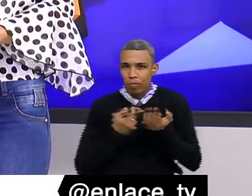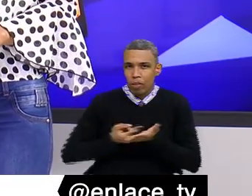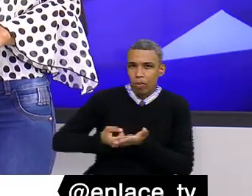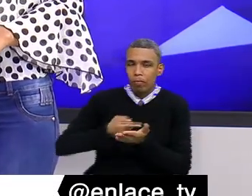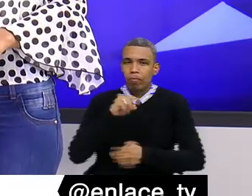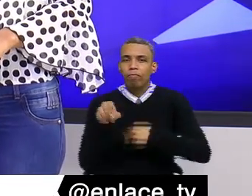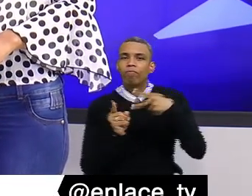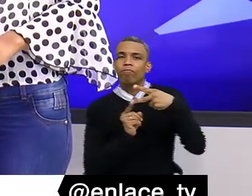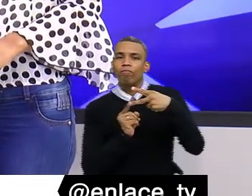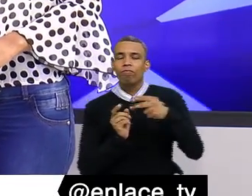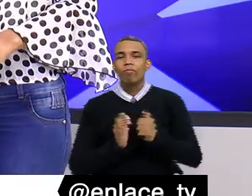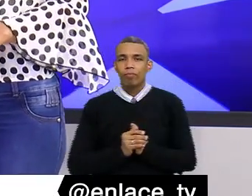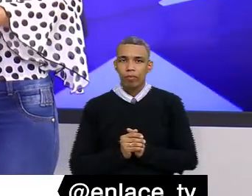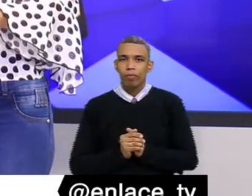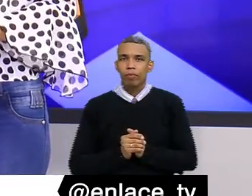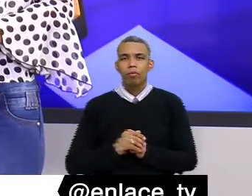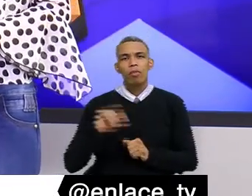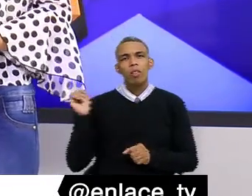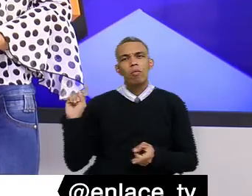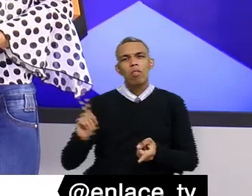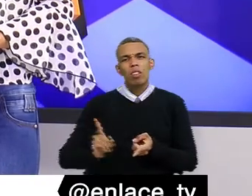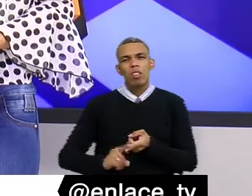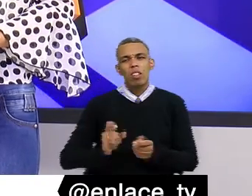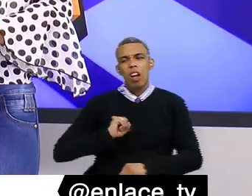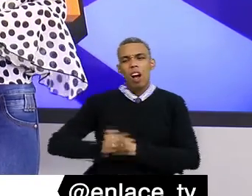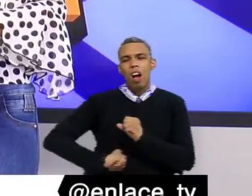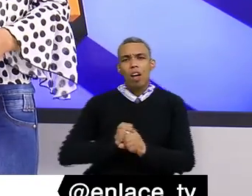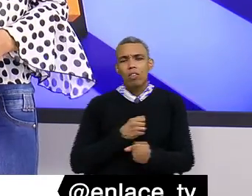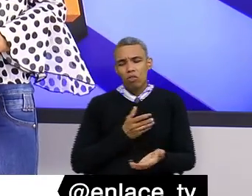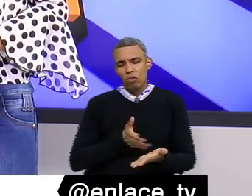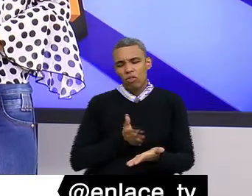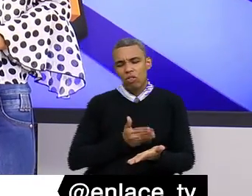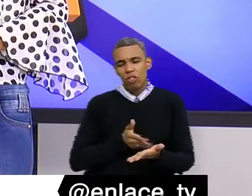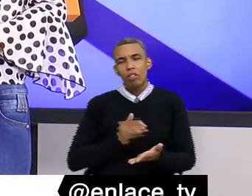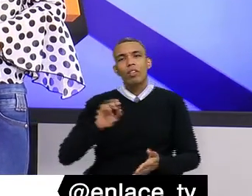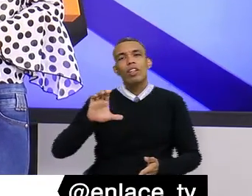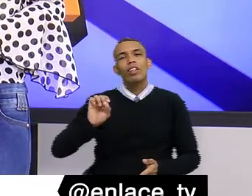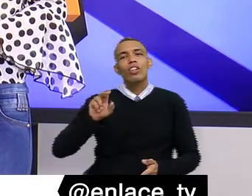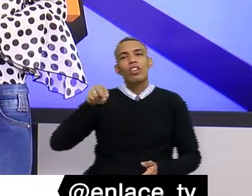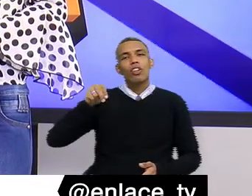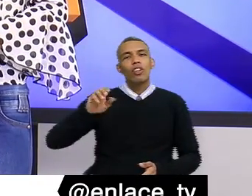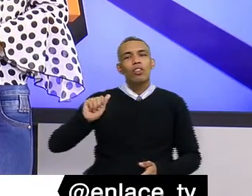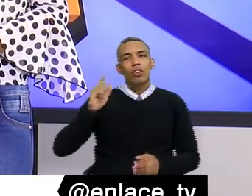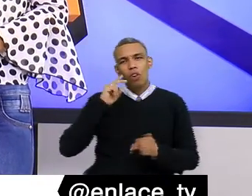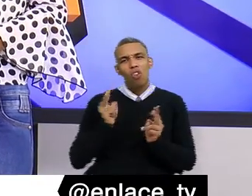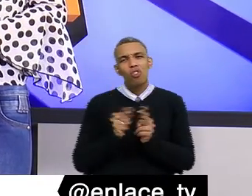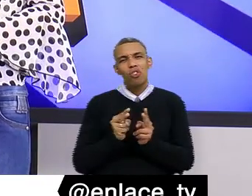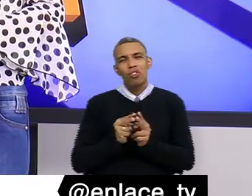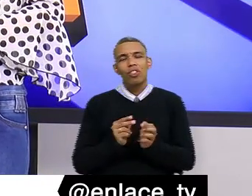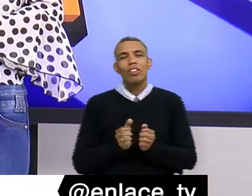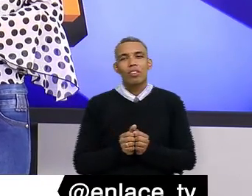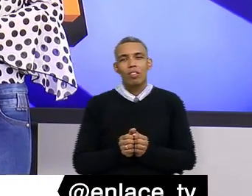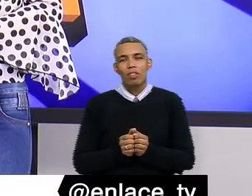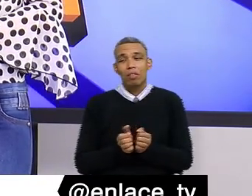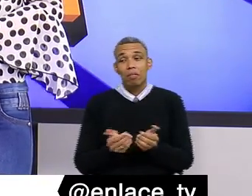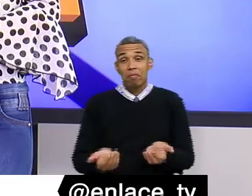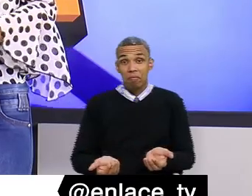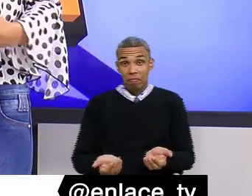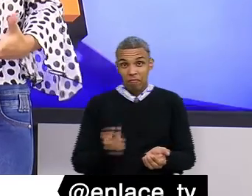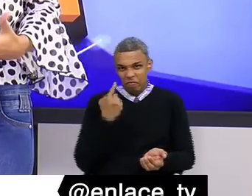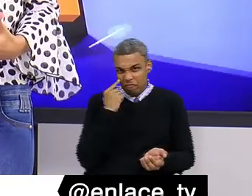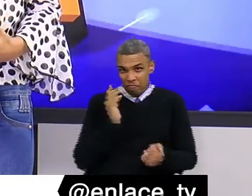10 años de vida institucional. Lanzarán su revista Conocer y para esta actividad, desde luego, contarán con la presencia de los medios de